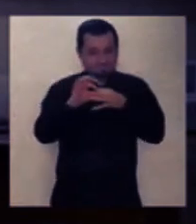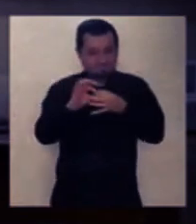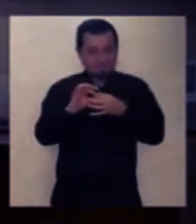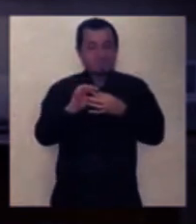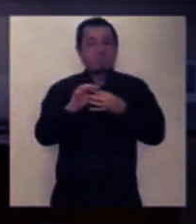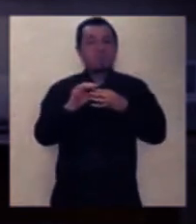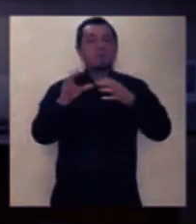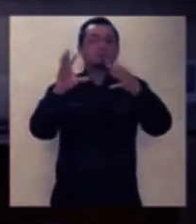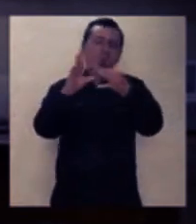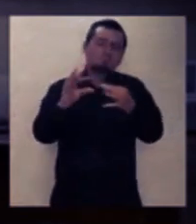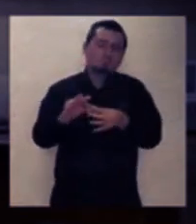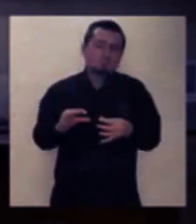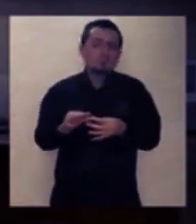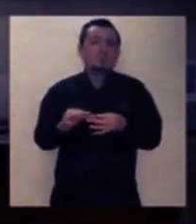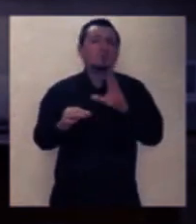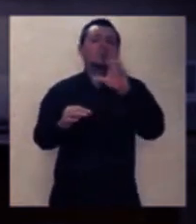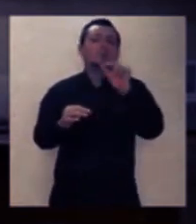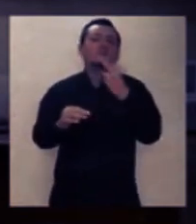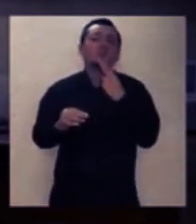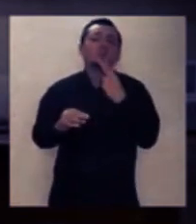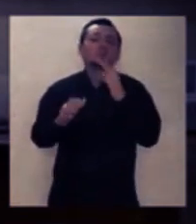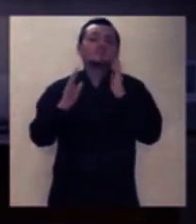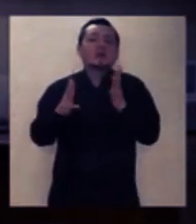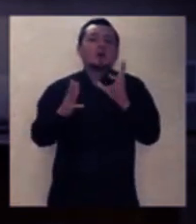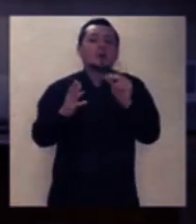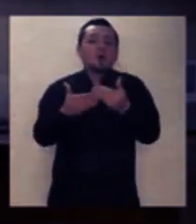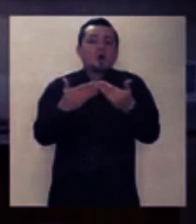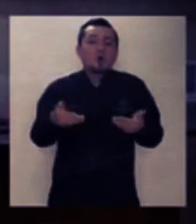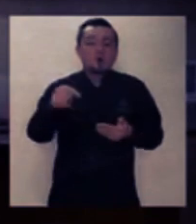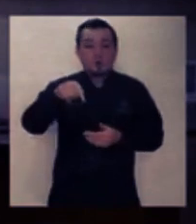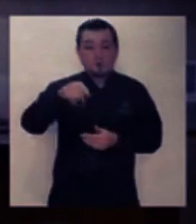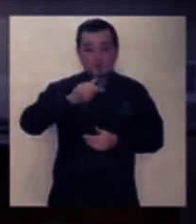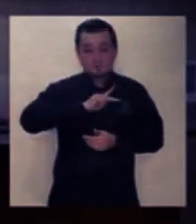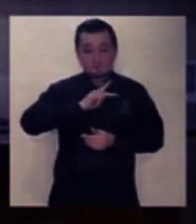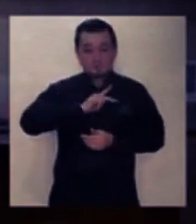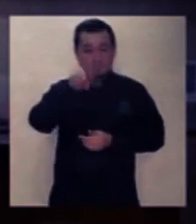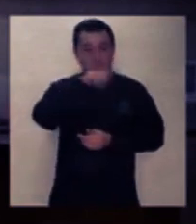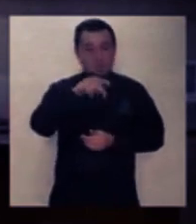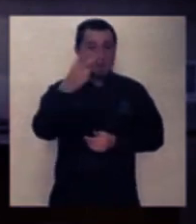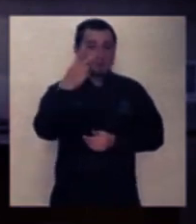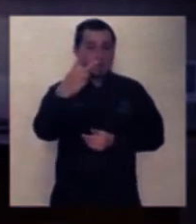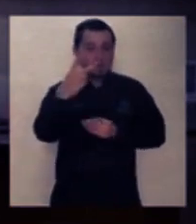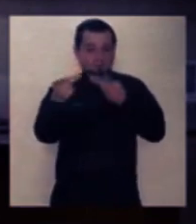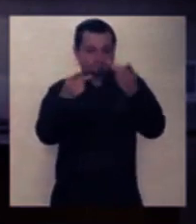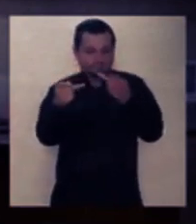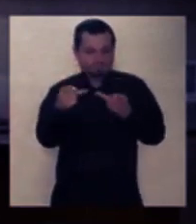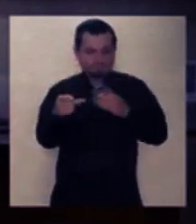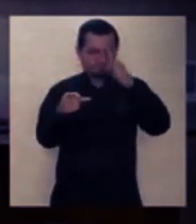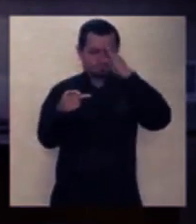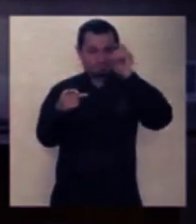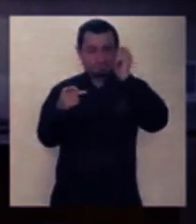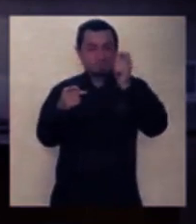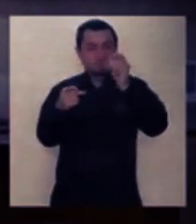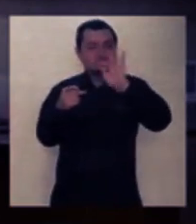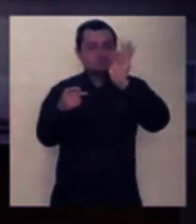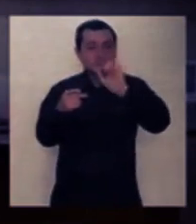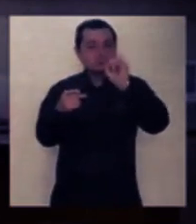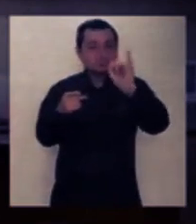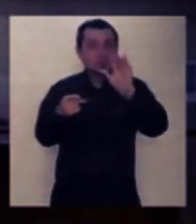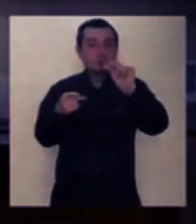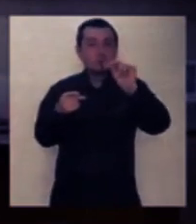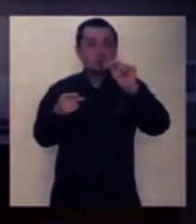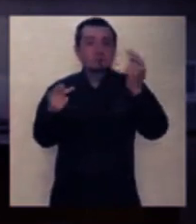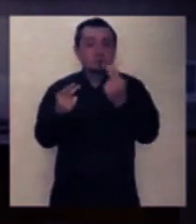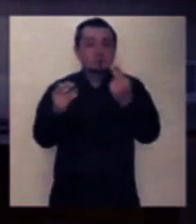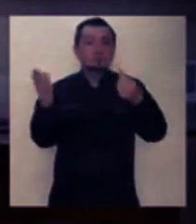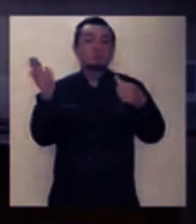la reactivación cumplieron su función, pero ya no son útiles en este nuevo momento. A partir de hoy, habrá solo 2 indicadores que definirán si